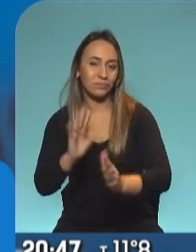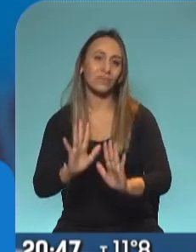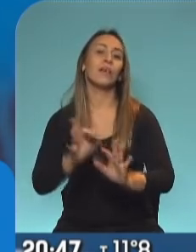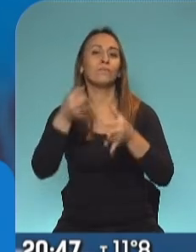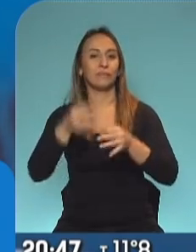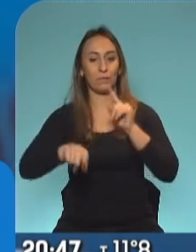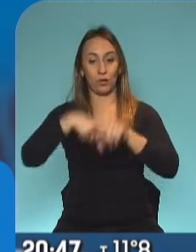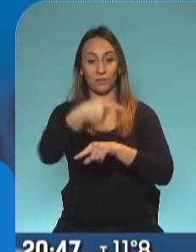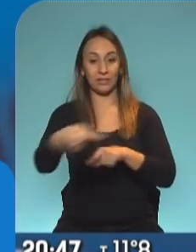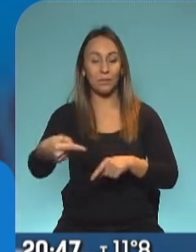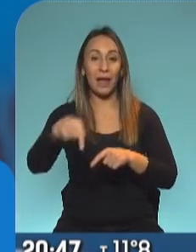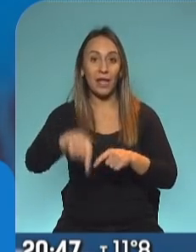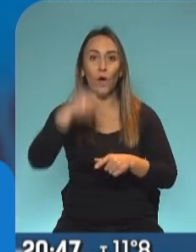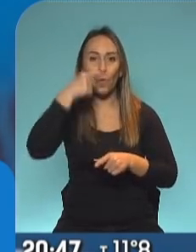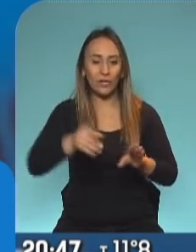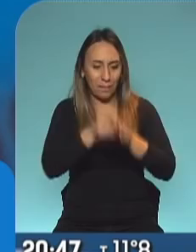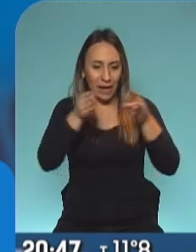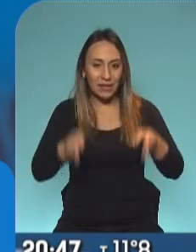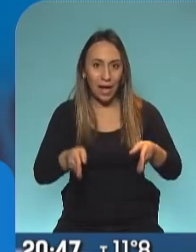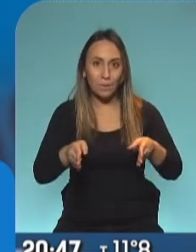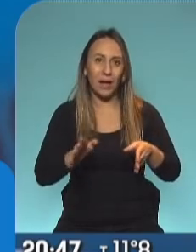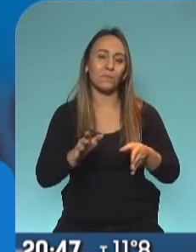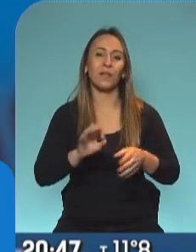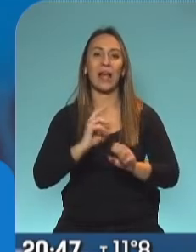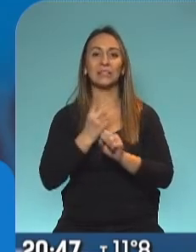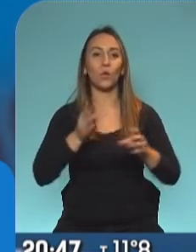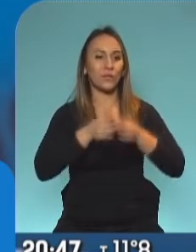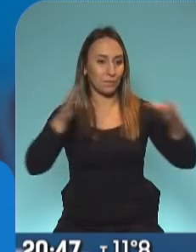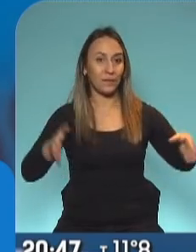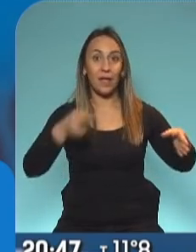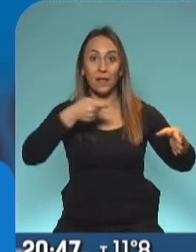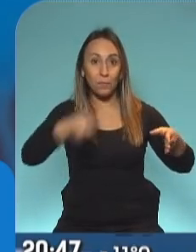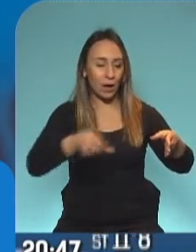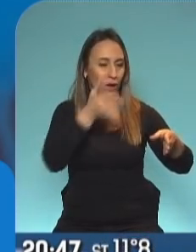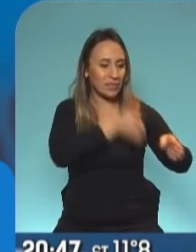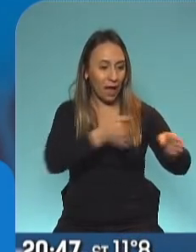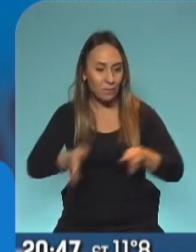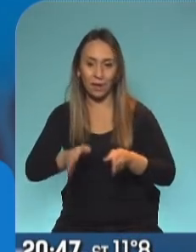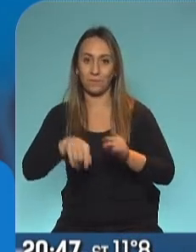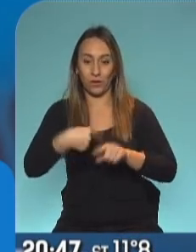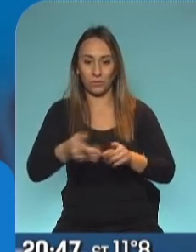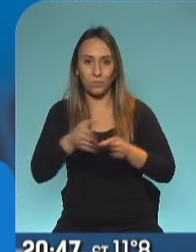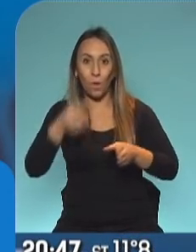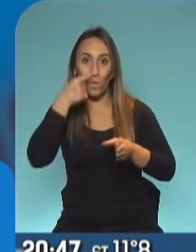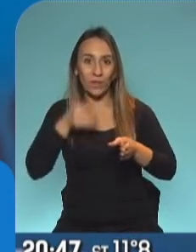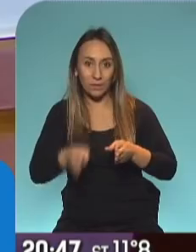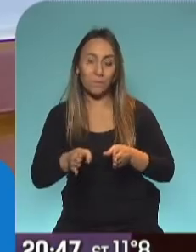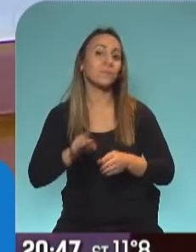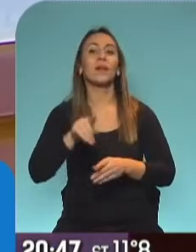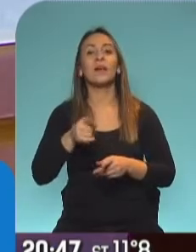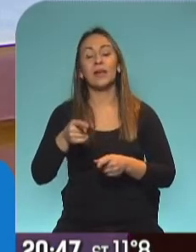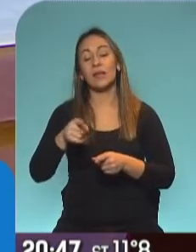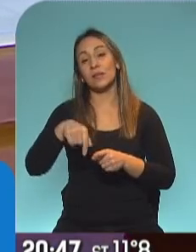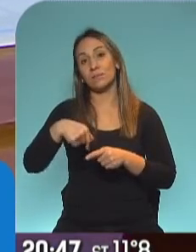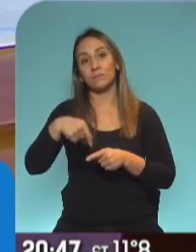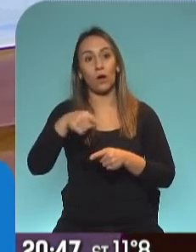que viene la última etapa de este segundo cronograma de pagos, que es el que incluye a aquellos argentinos y argentinas que nunca habían tenido una